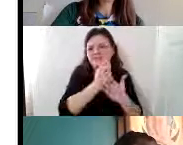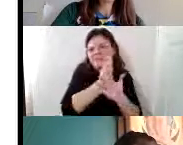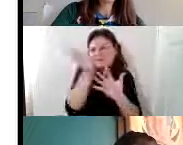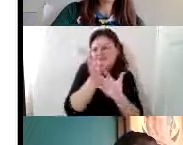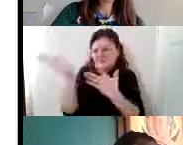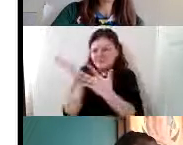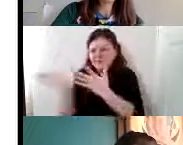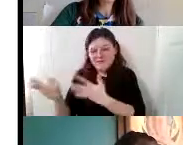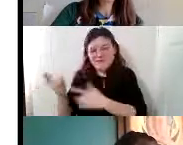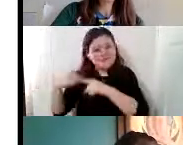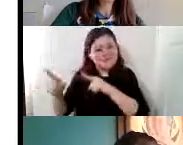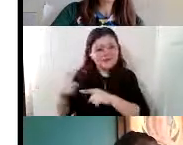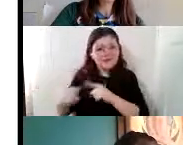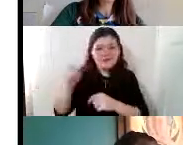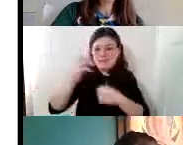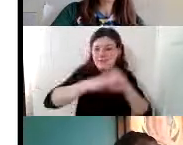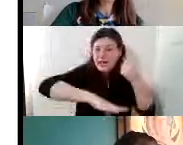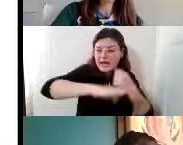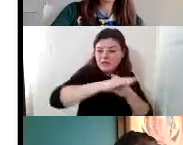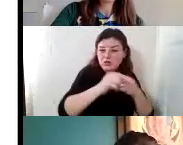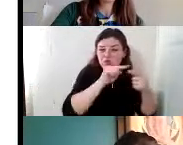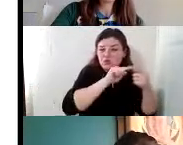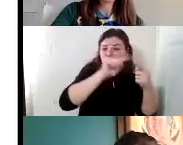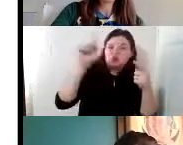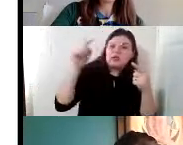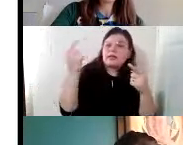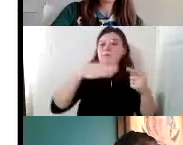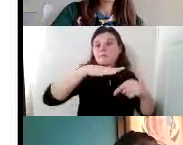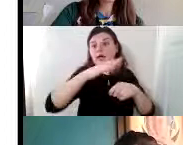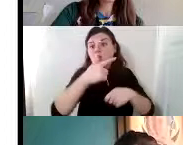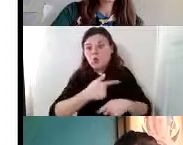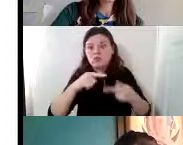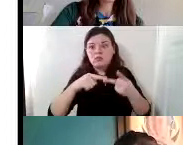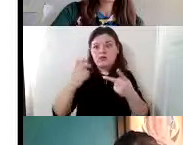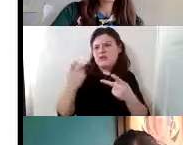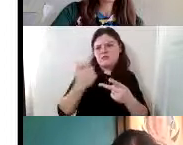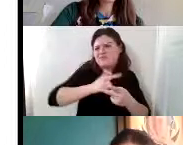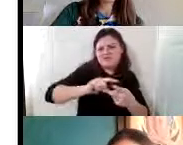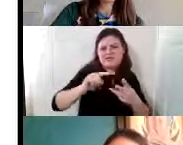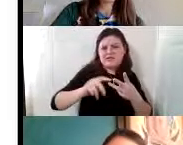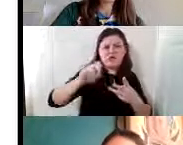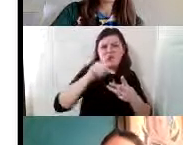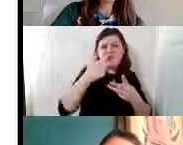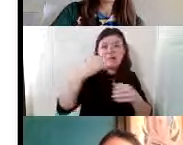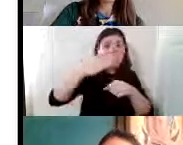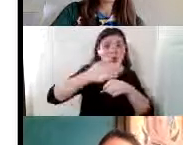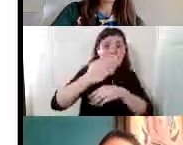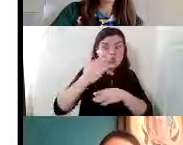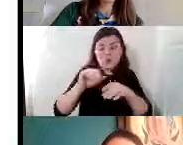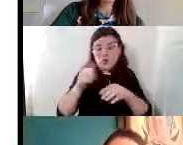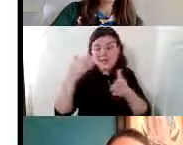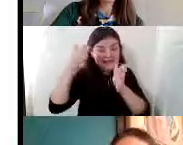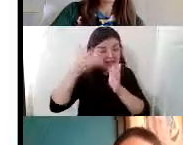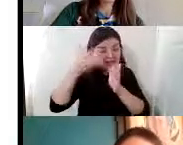empezar de lo básico, sí, de qué fue lo que más te gustó, qué fue lo que no, y luego ya a cosas un poquito más puntuales y luego ya